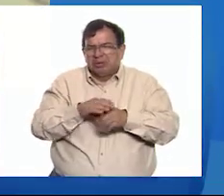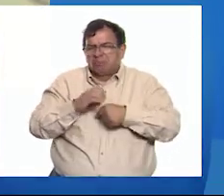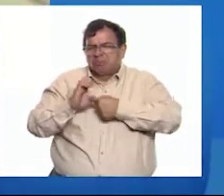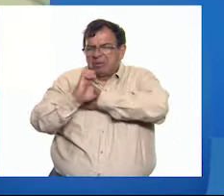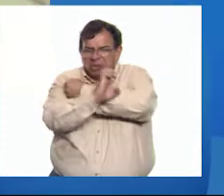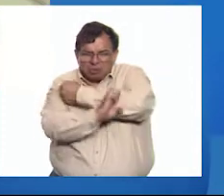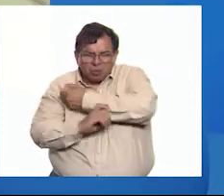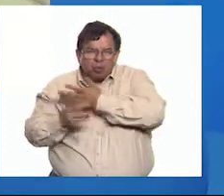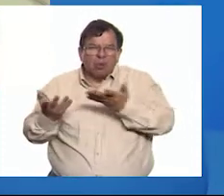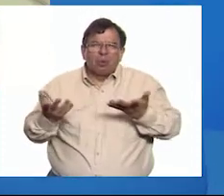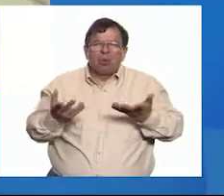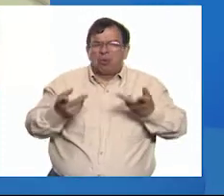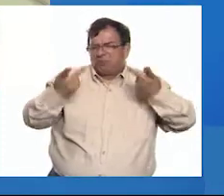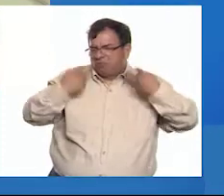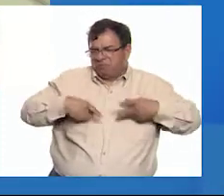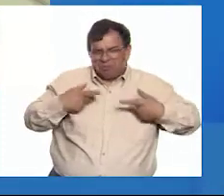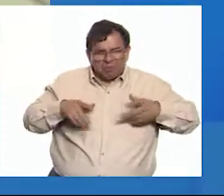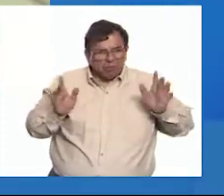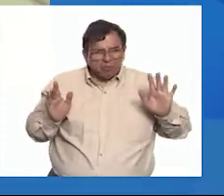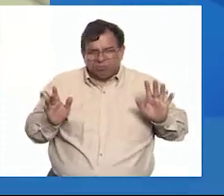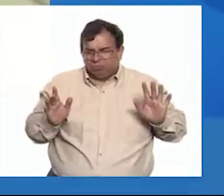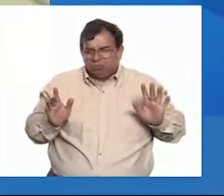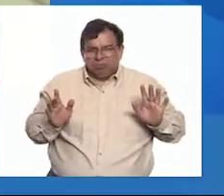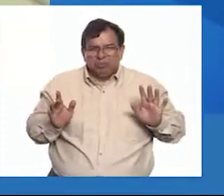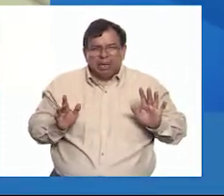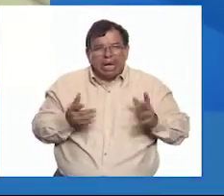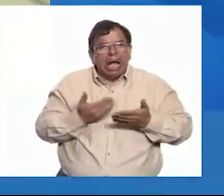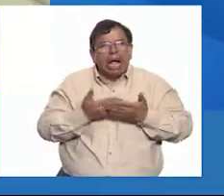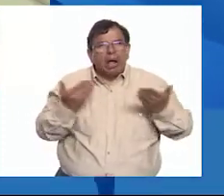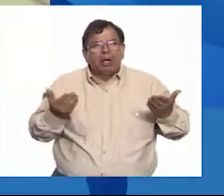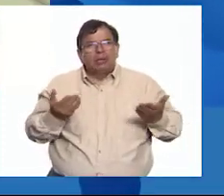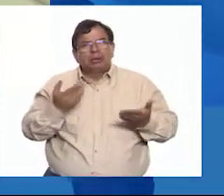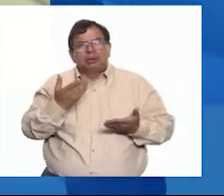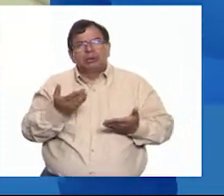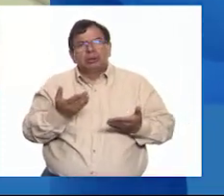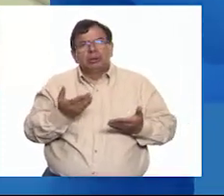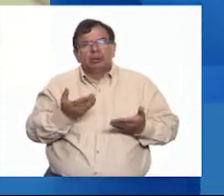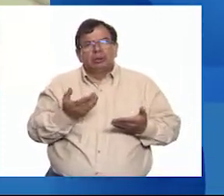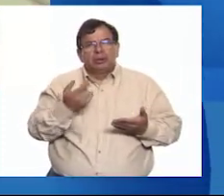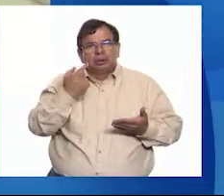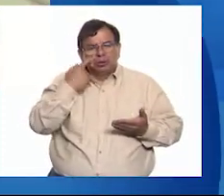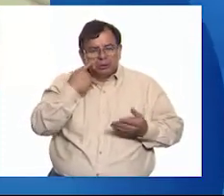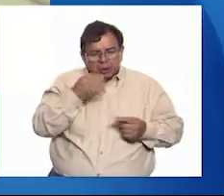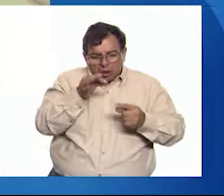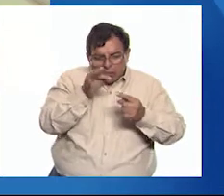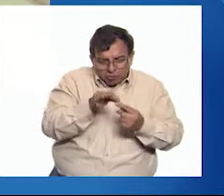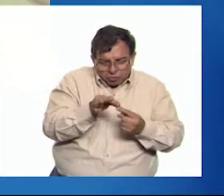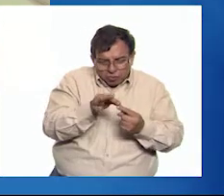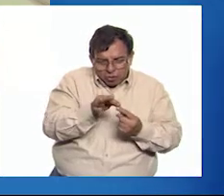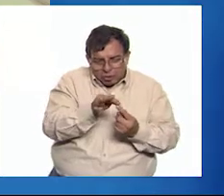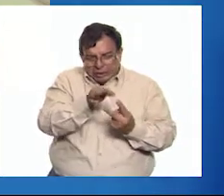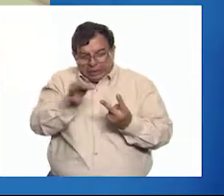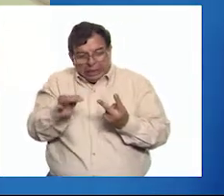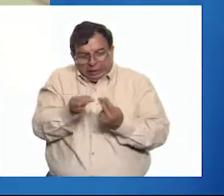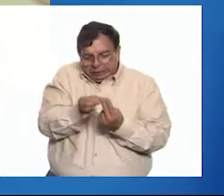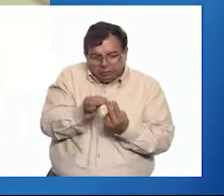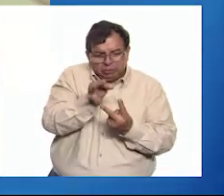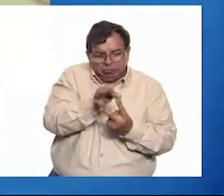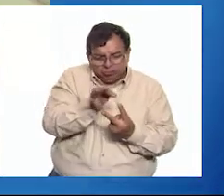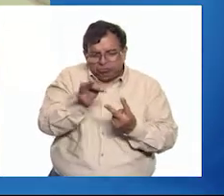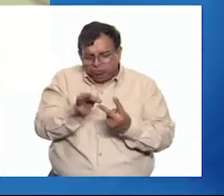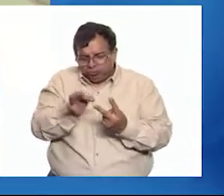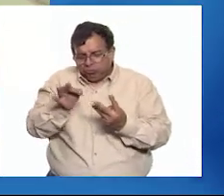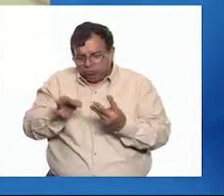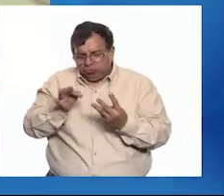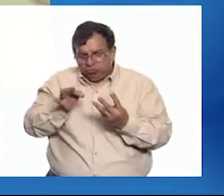escudo, de un personaje, y vamos siguiendo un punto, dejando un espacio entre cada punto. También lo pueden